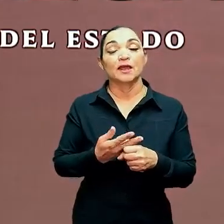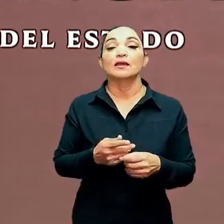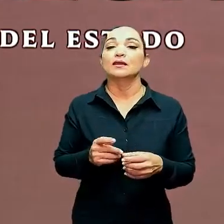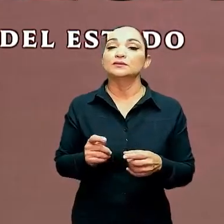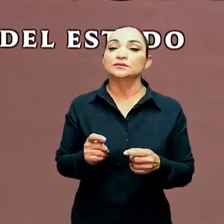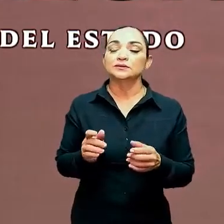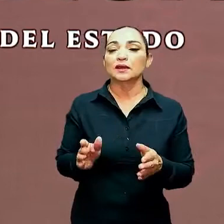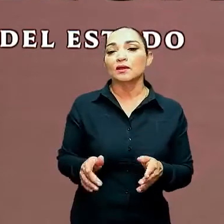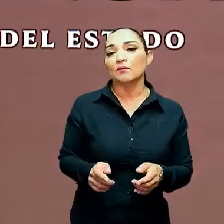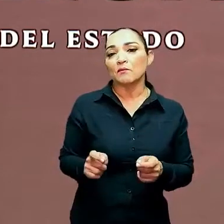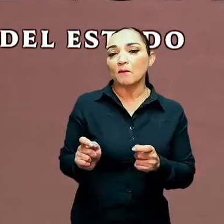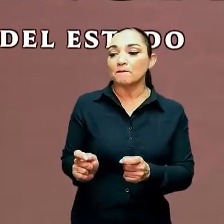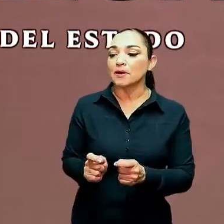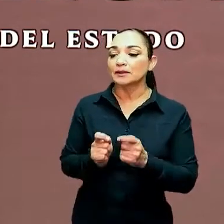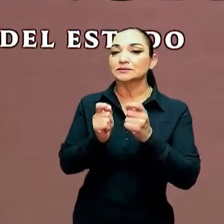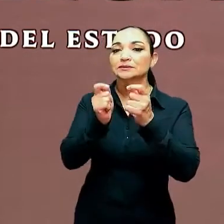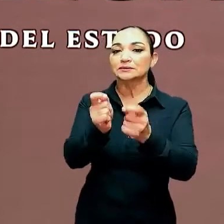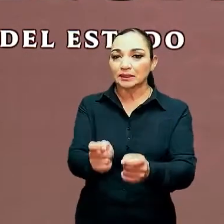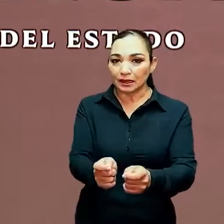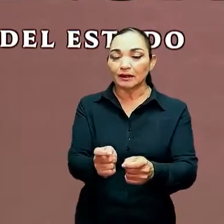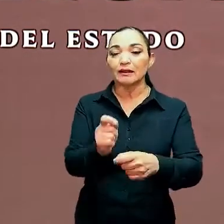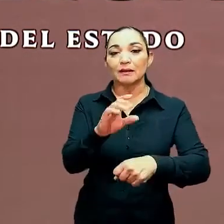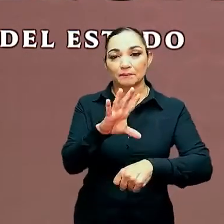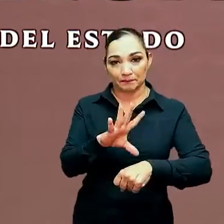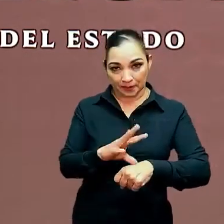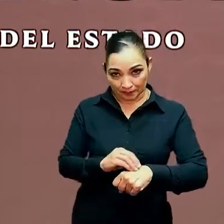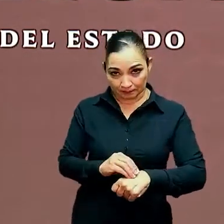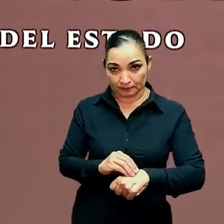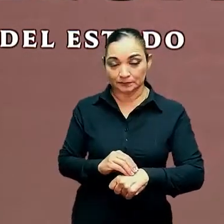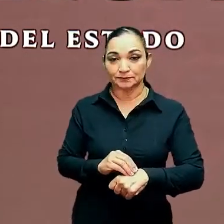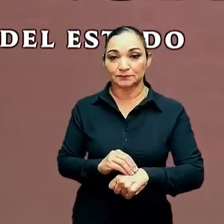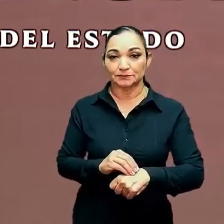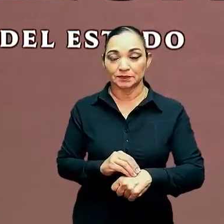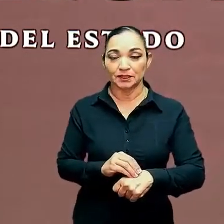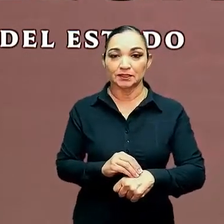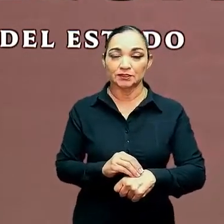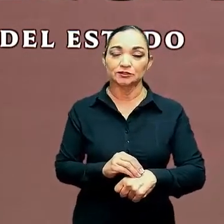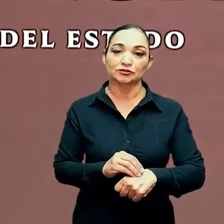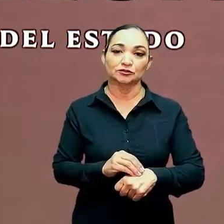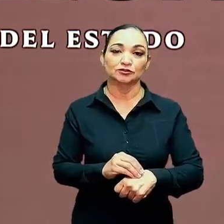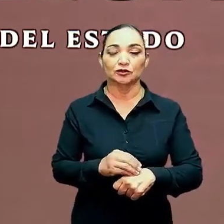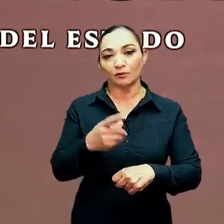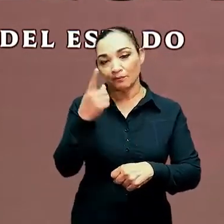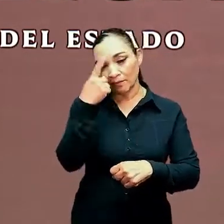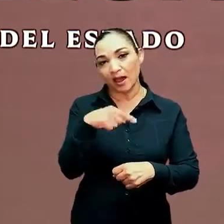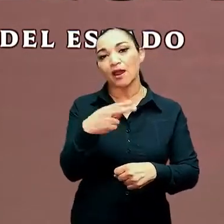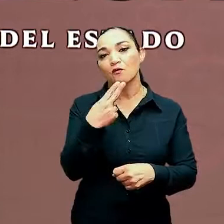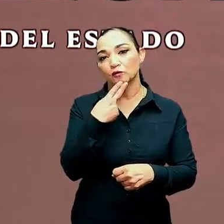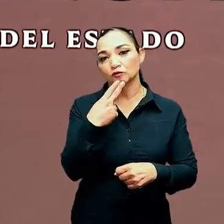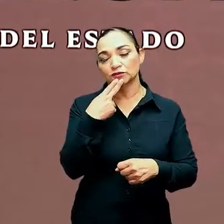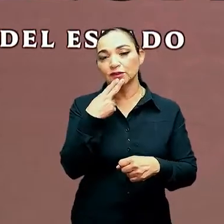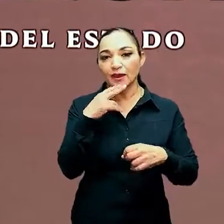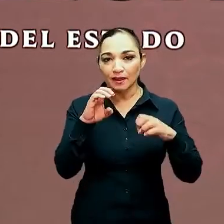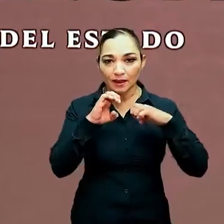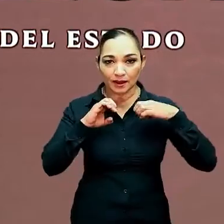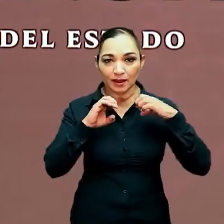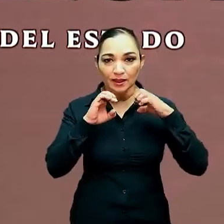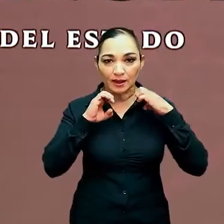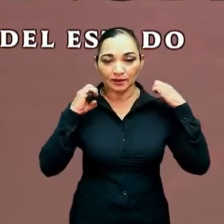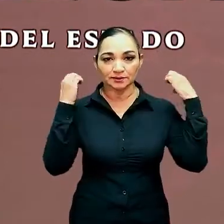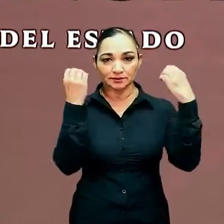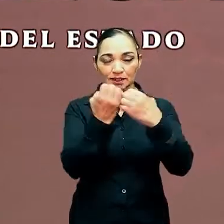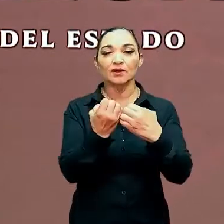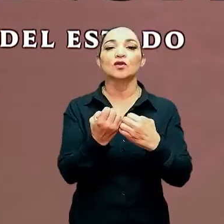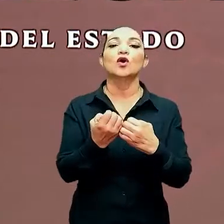el comodato, no el comodato, sino pasarle la licencia para que usaran el estadio a caliente.